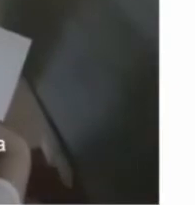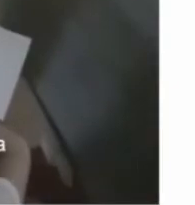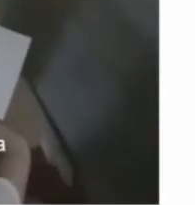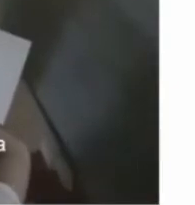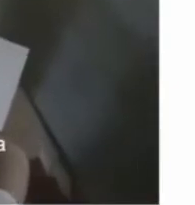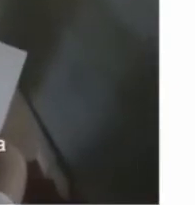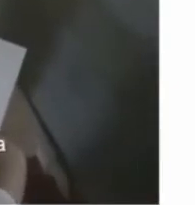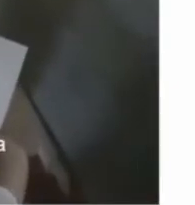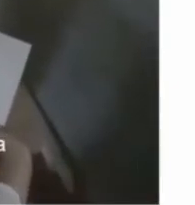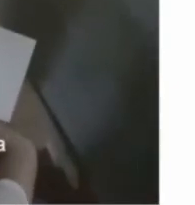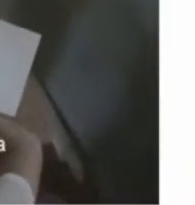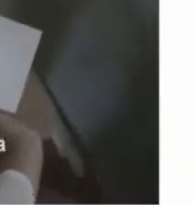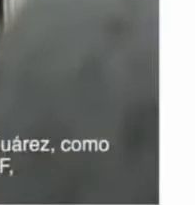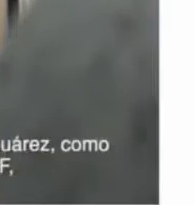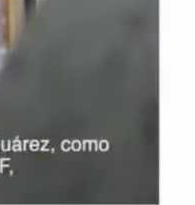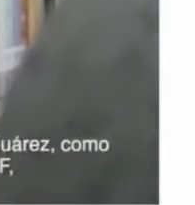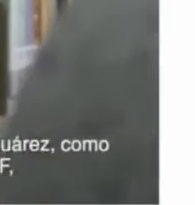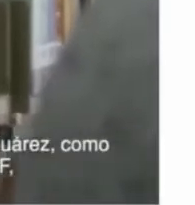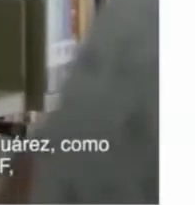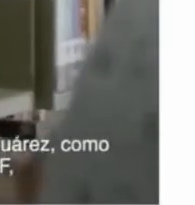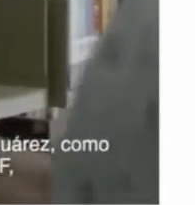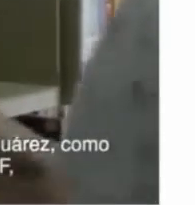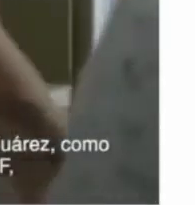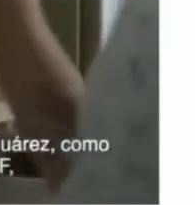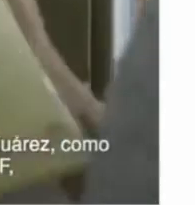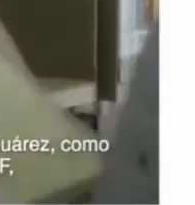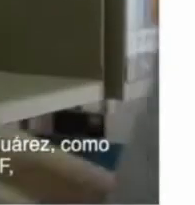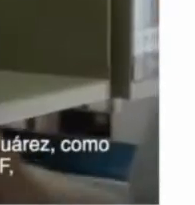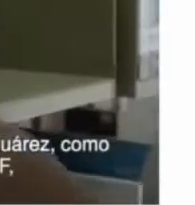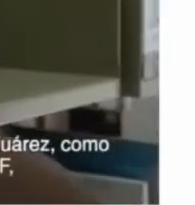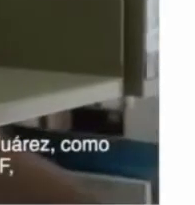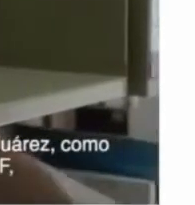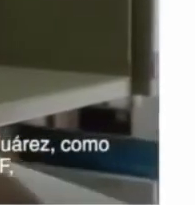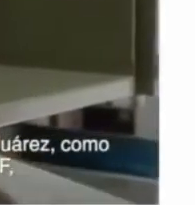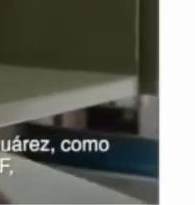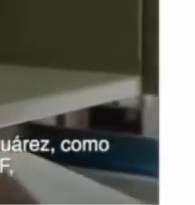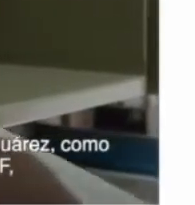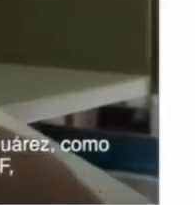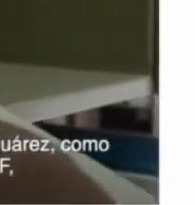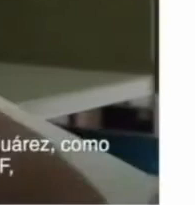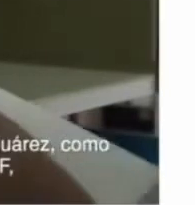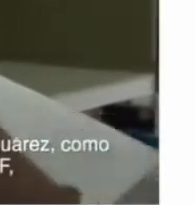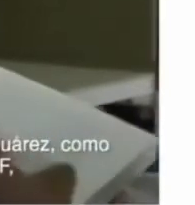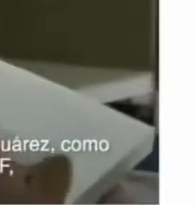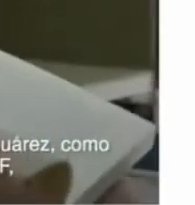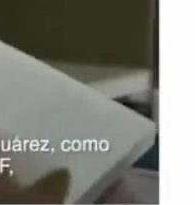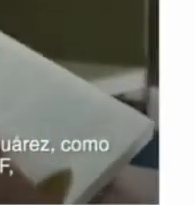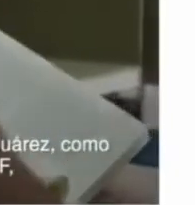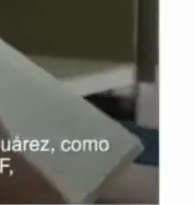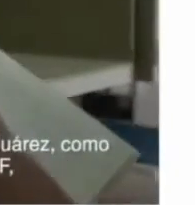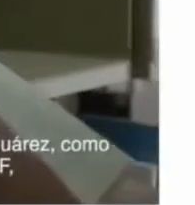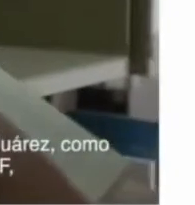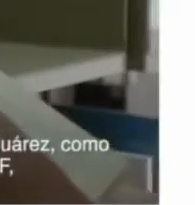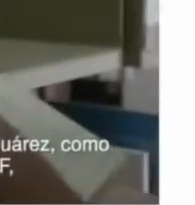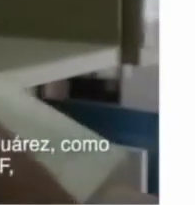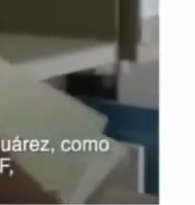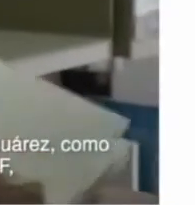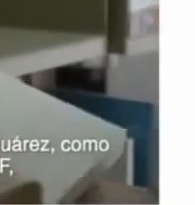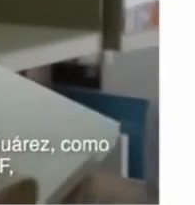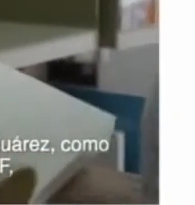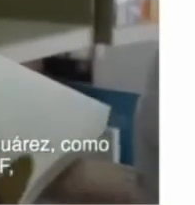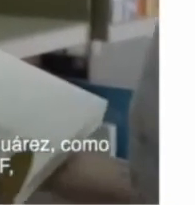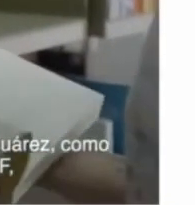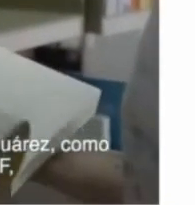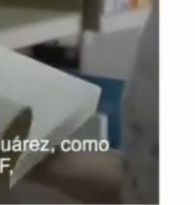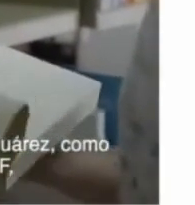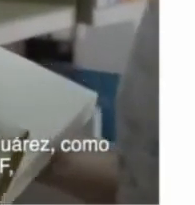la Comisión Nacional contra las Adicciones. La Coordinación Nacional de Becas para el Bienestar Benito Juárez, como la beca Elisa Acuña